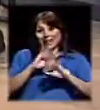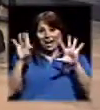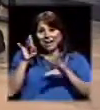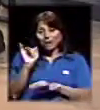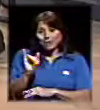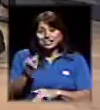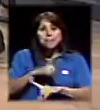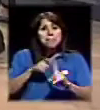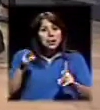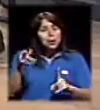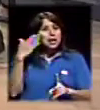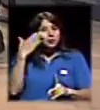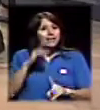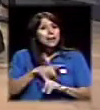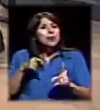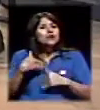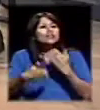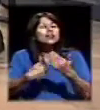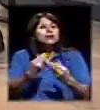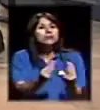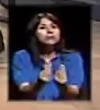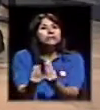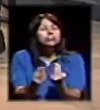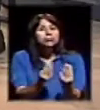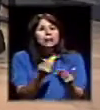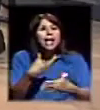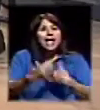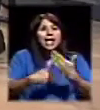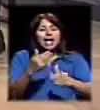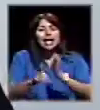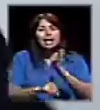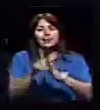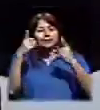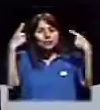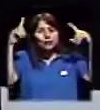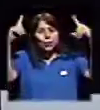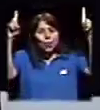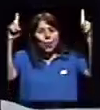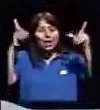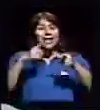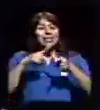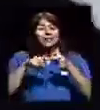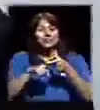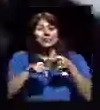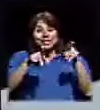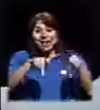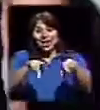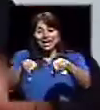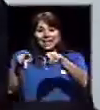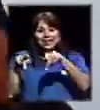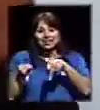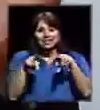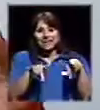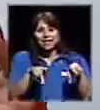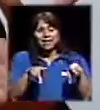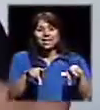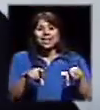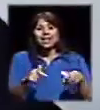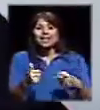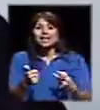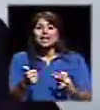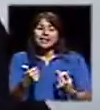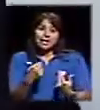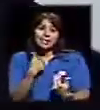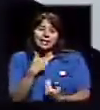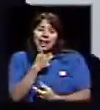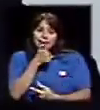de claro, pero la historia tiene que ver con esas medidas importantes, y entonces la gente que tenía la